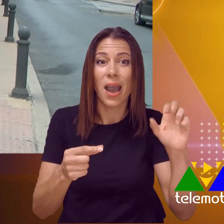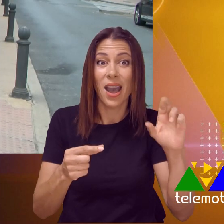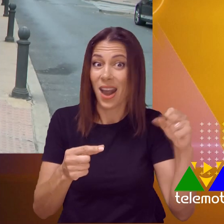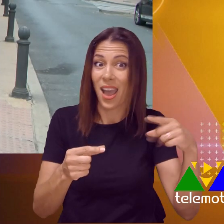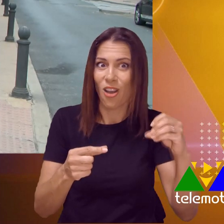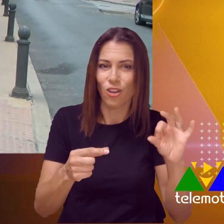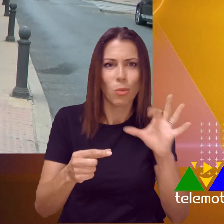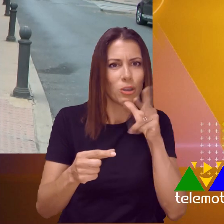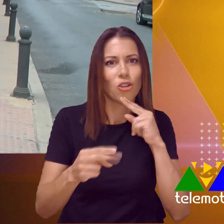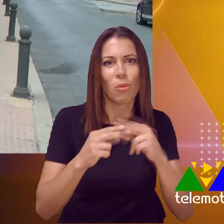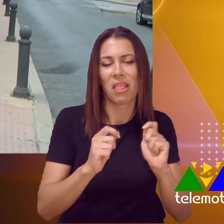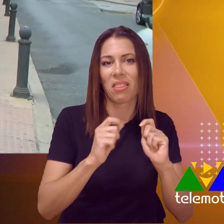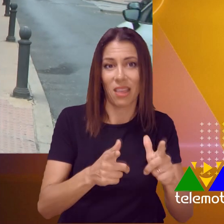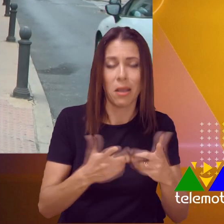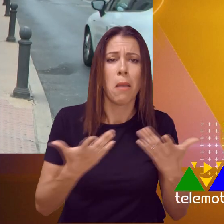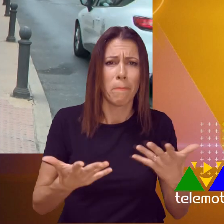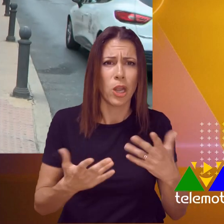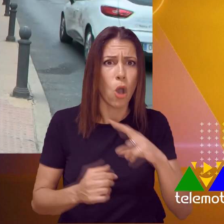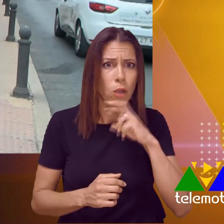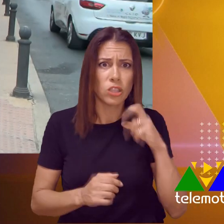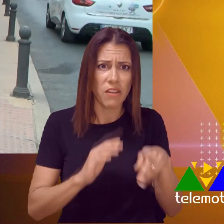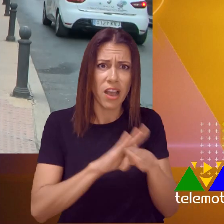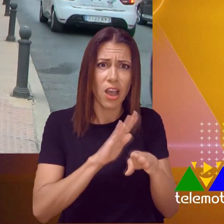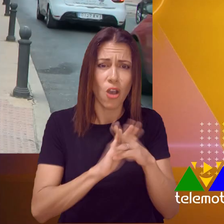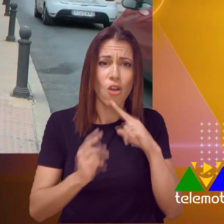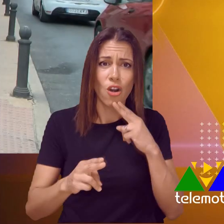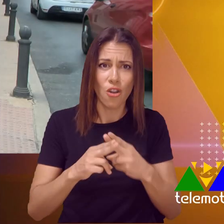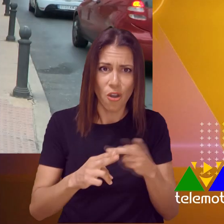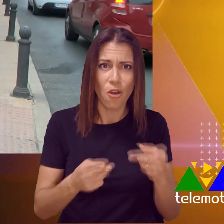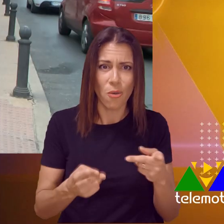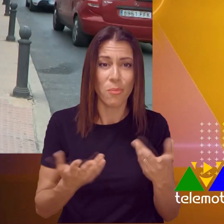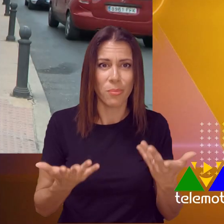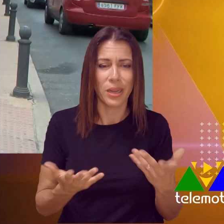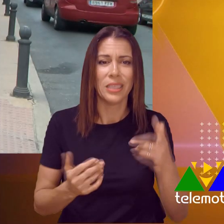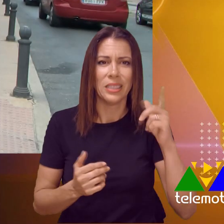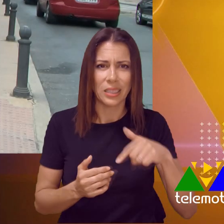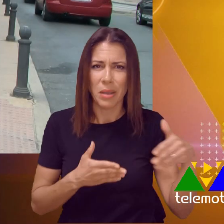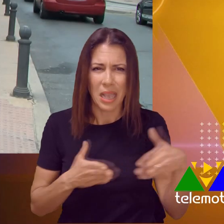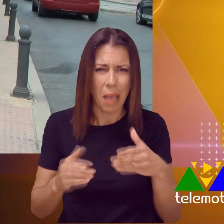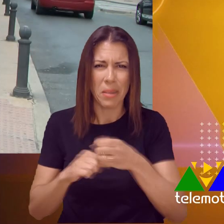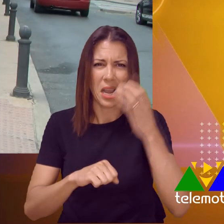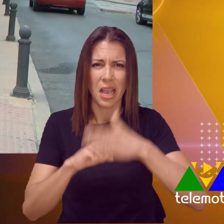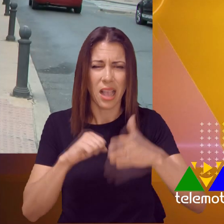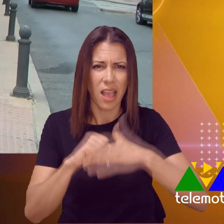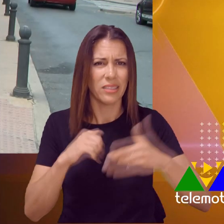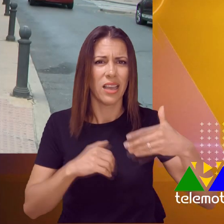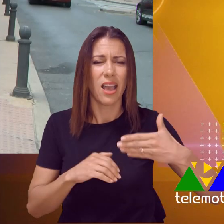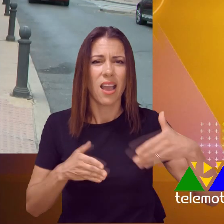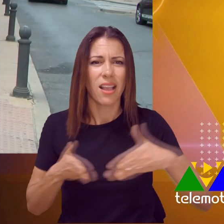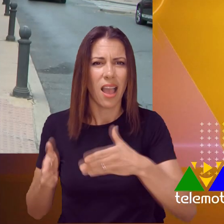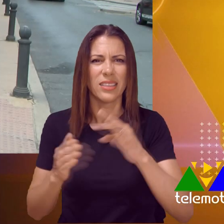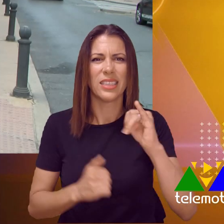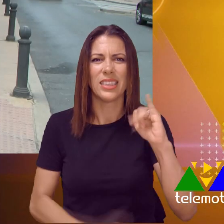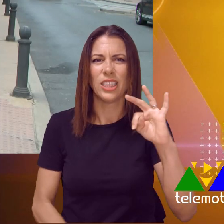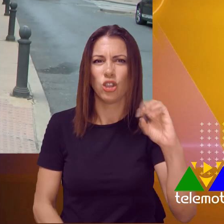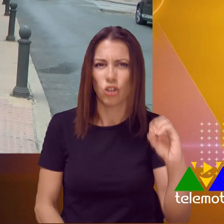Prácticamente la afuera. De la afuera de Motril, pero ha conservado el nombre, Rambla del Senador, Camino a las Cañas, calle Tito, es decir, ha conservado